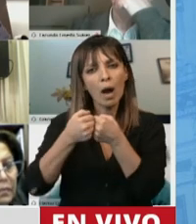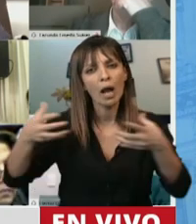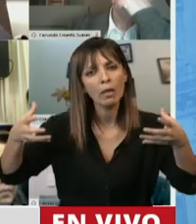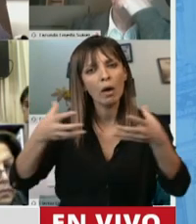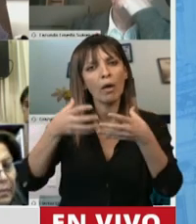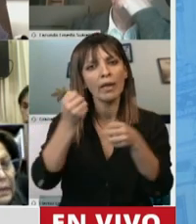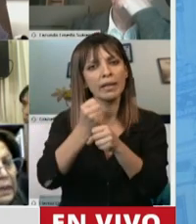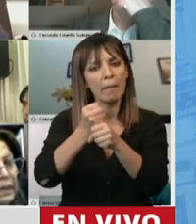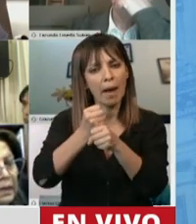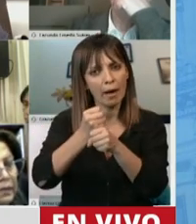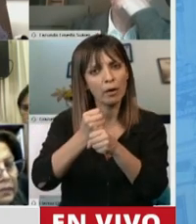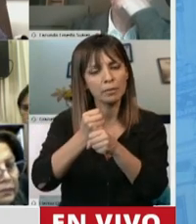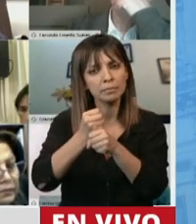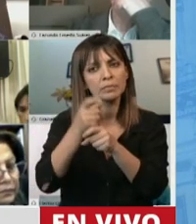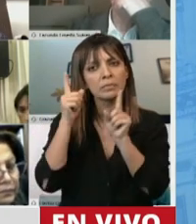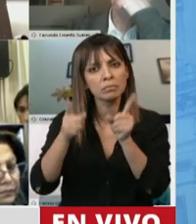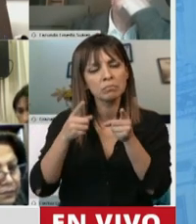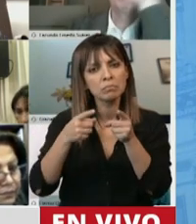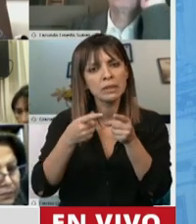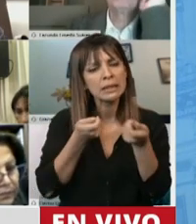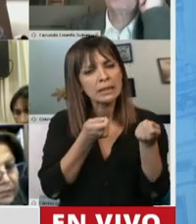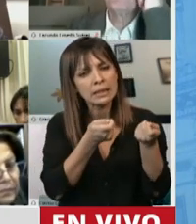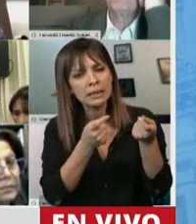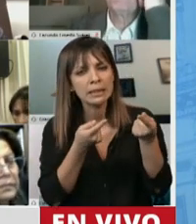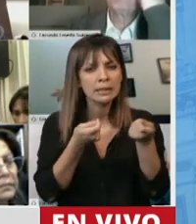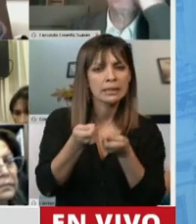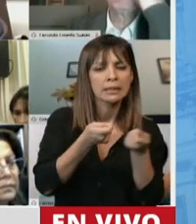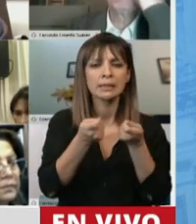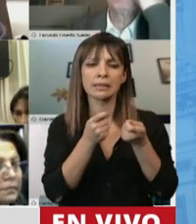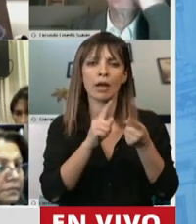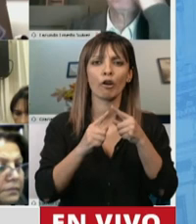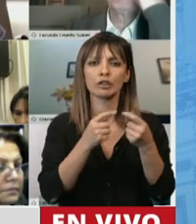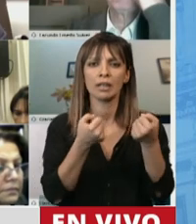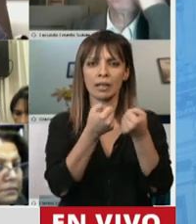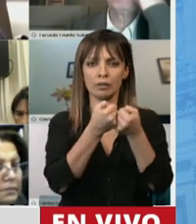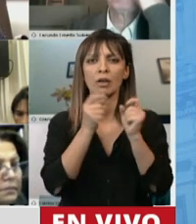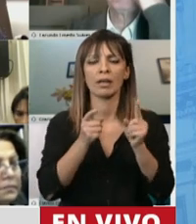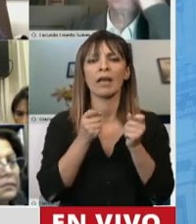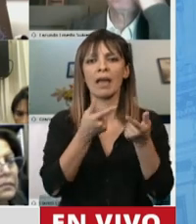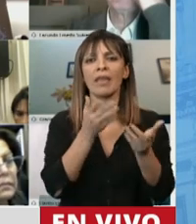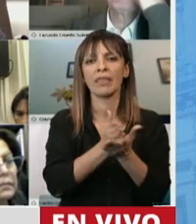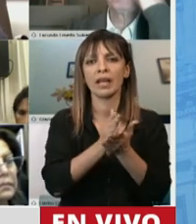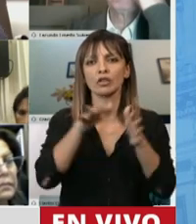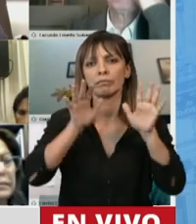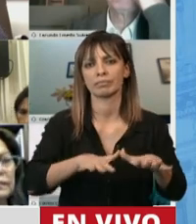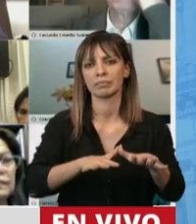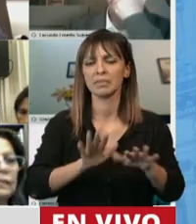trabajo, recurrir a la conciliación y al arbitraje y el derecho de huelga. Nada más, señora